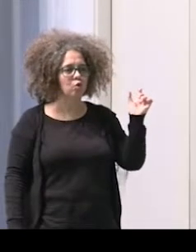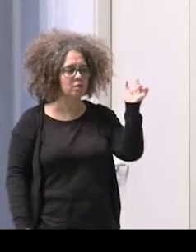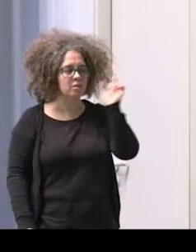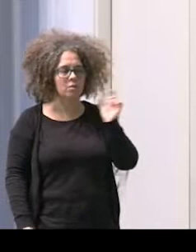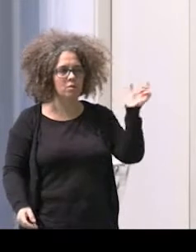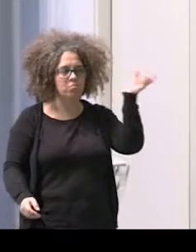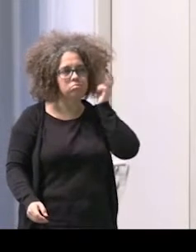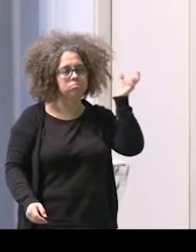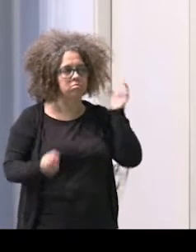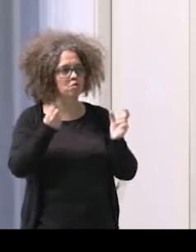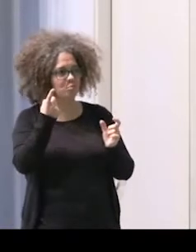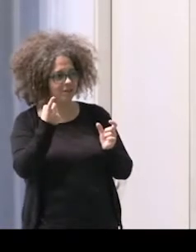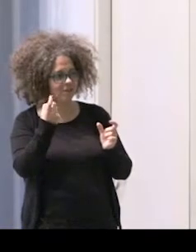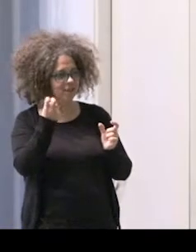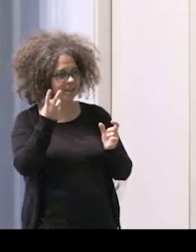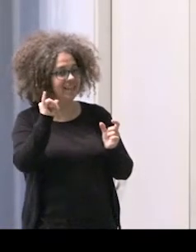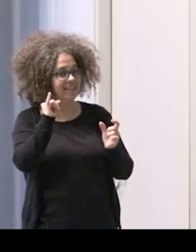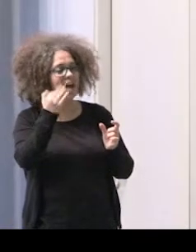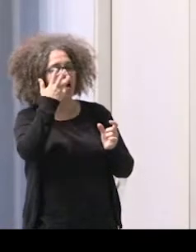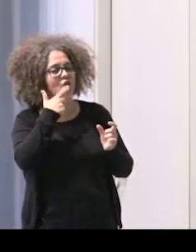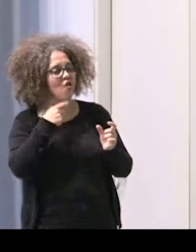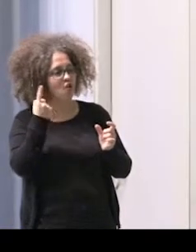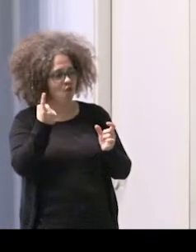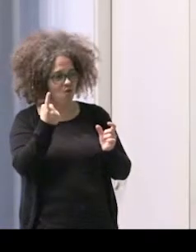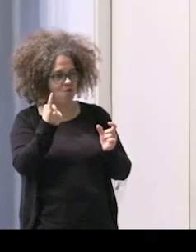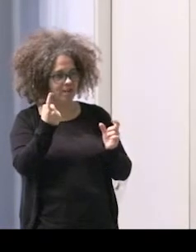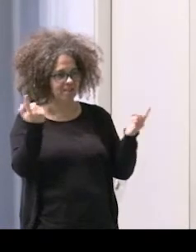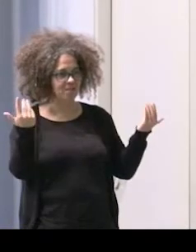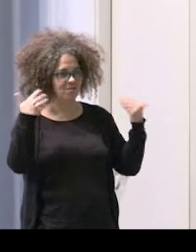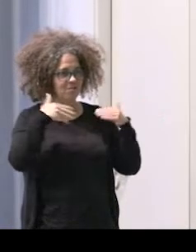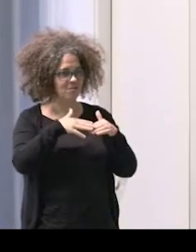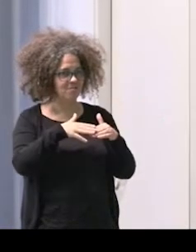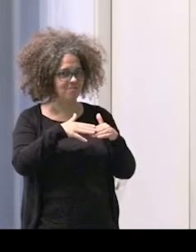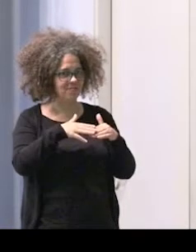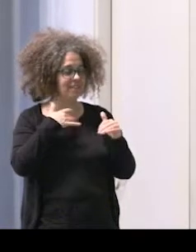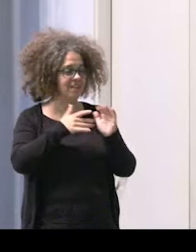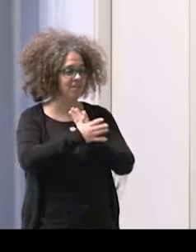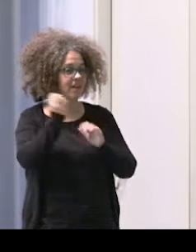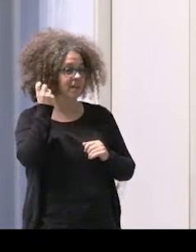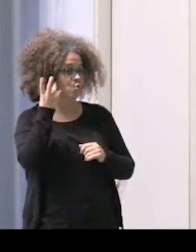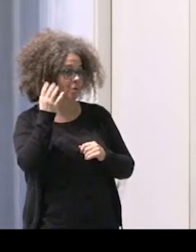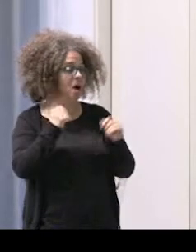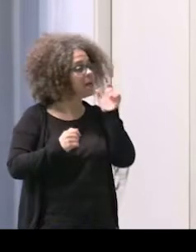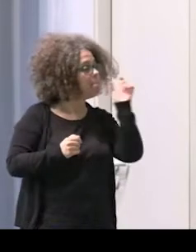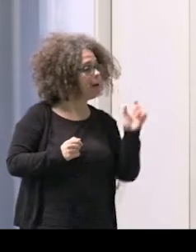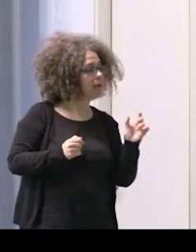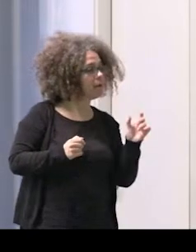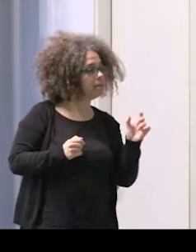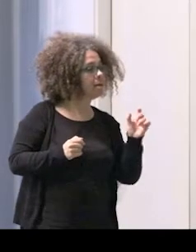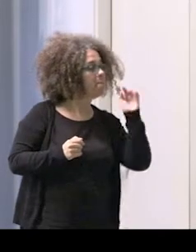presento números y colores por los dos oídos de manera diótica. ¿En qué caso cree que resultará más